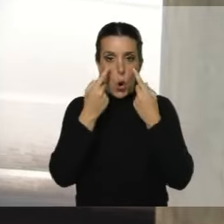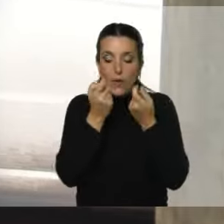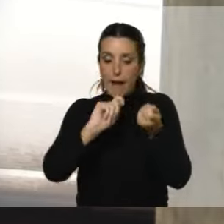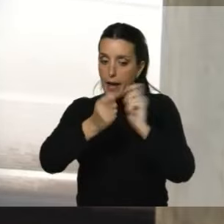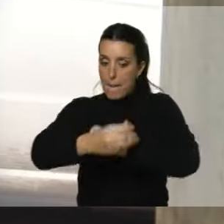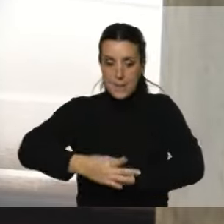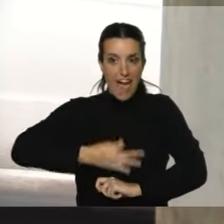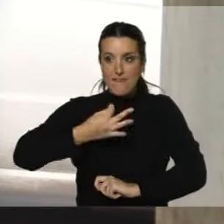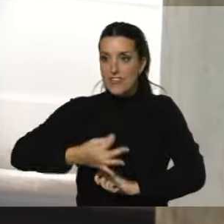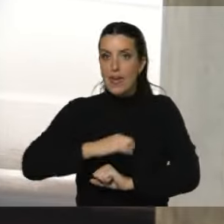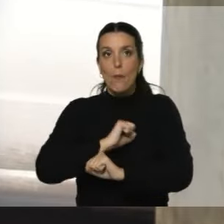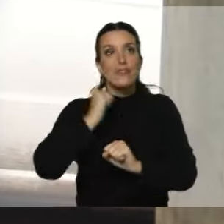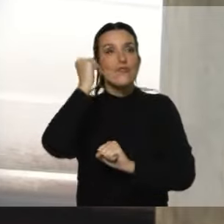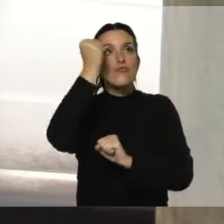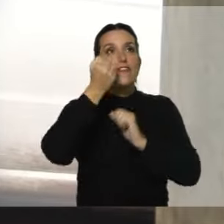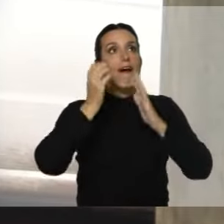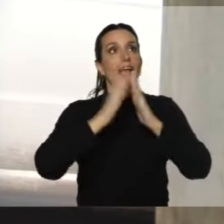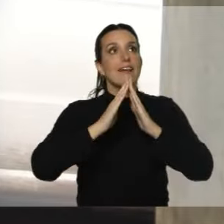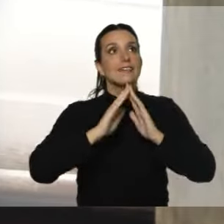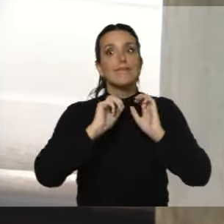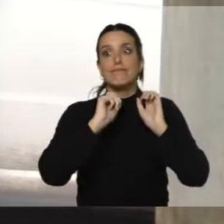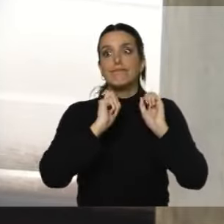vida cuando alcanzan el sueño de la casa propia.